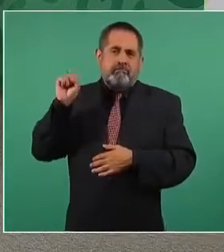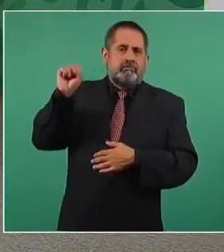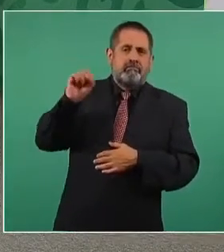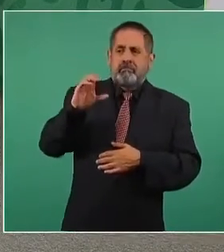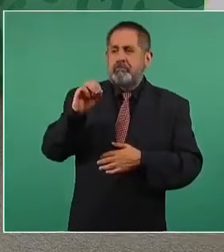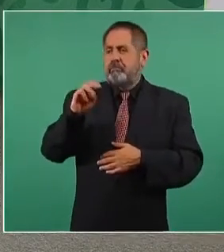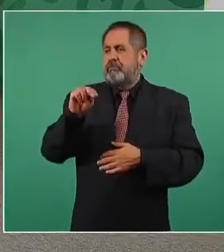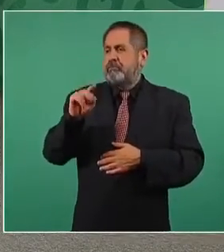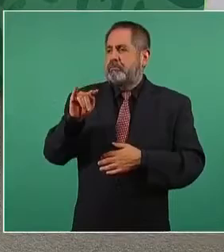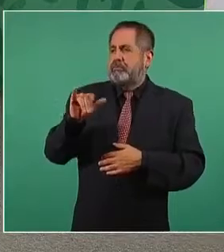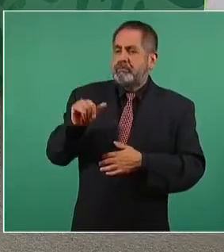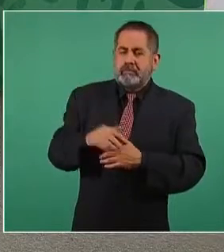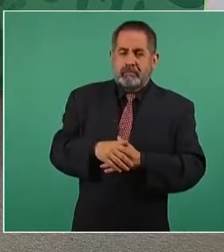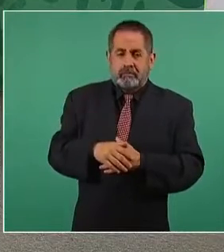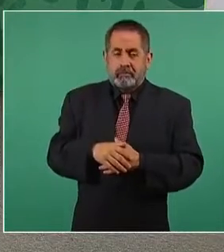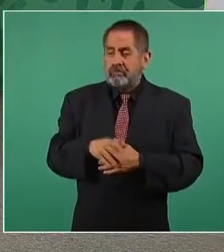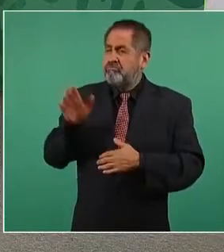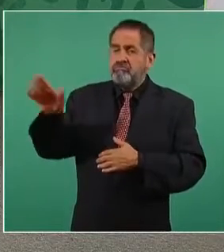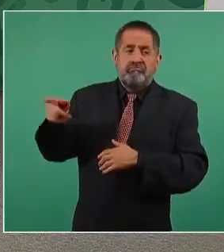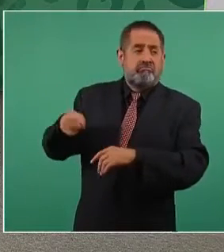nos van a quitar a los niños,